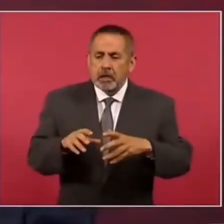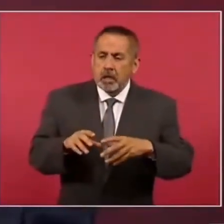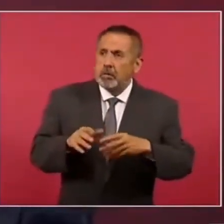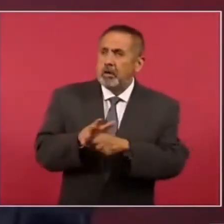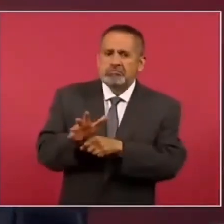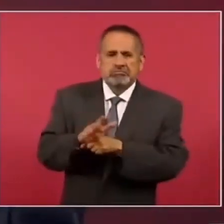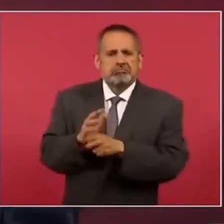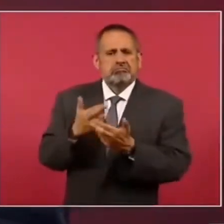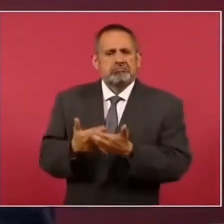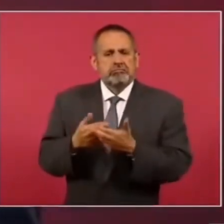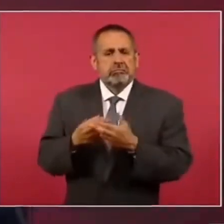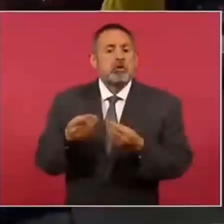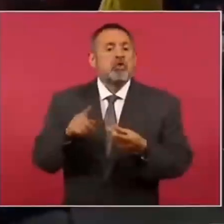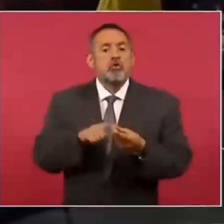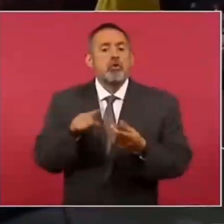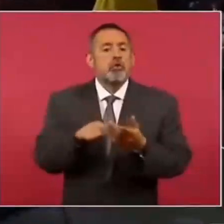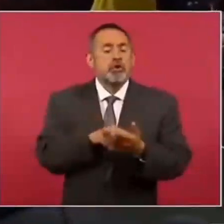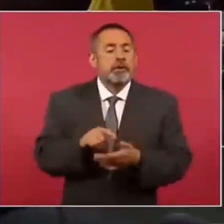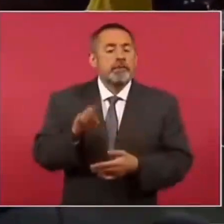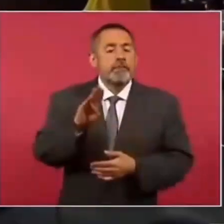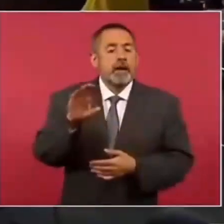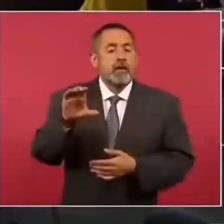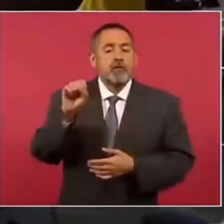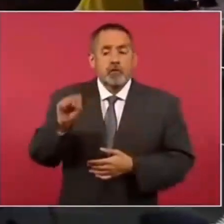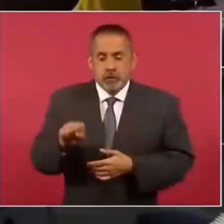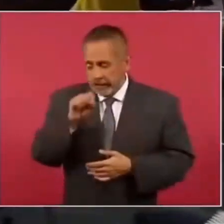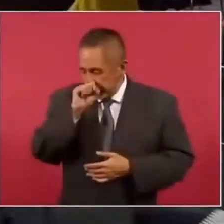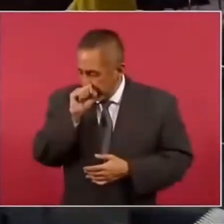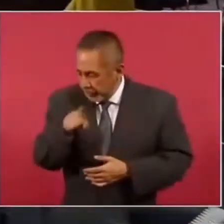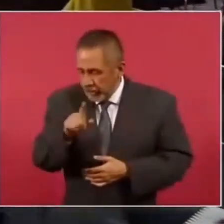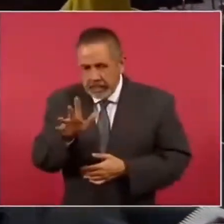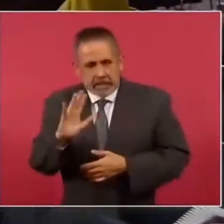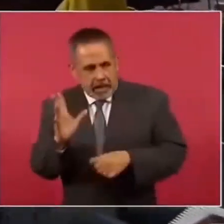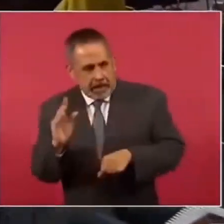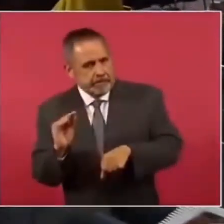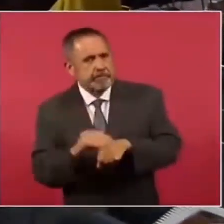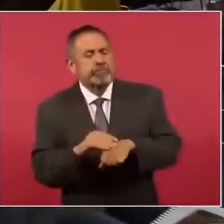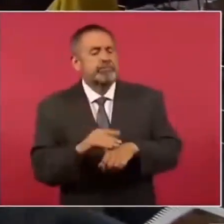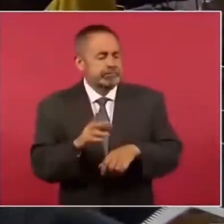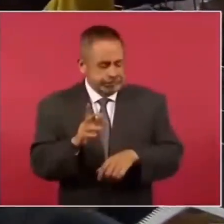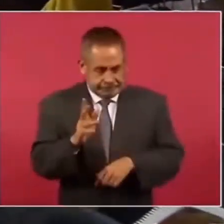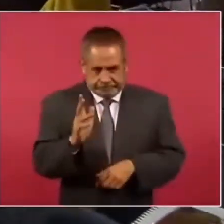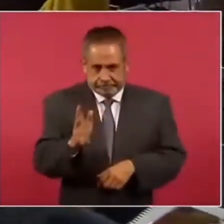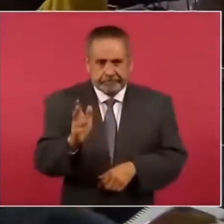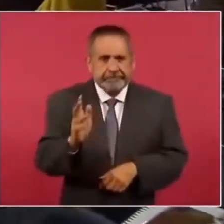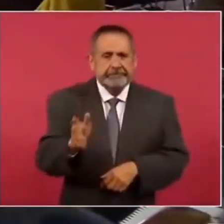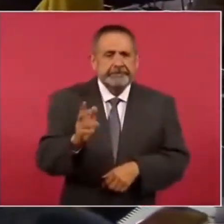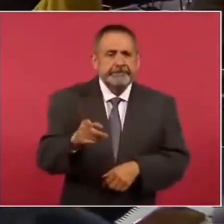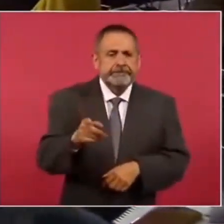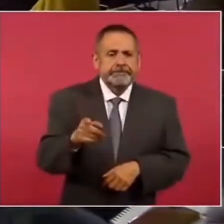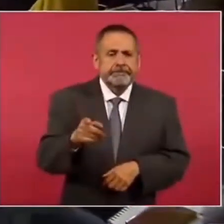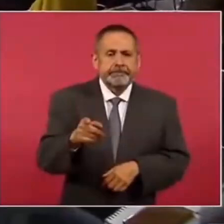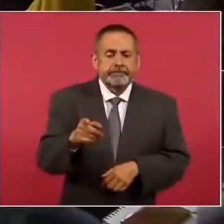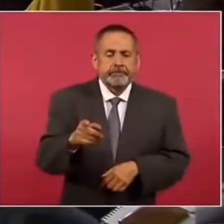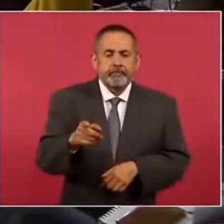abasto en Baja California Sur, ya porque teníamos